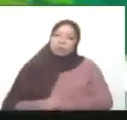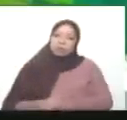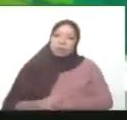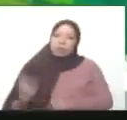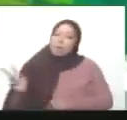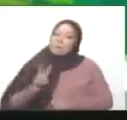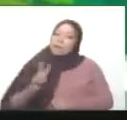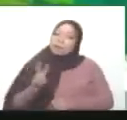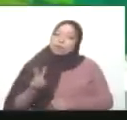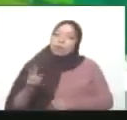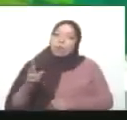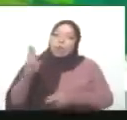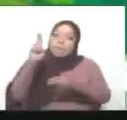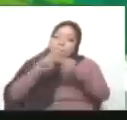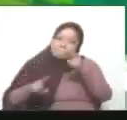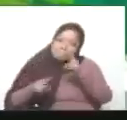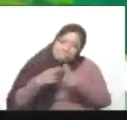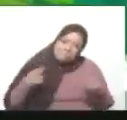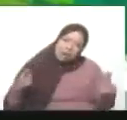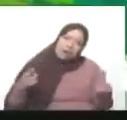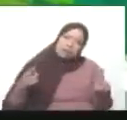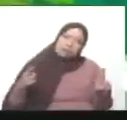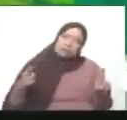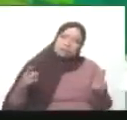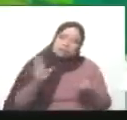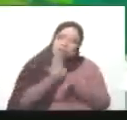Venezuela es un país de paz presidente